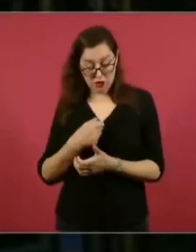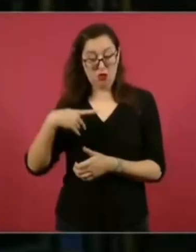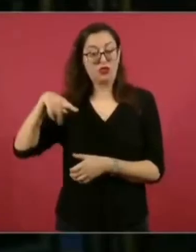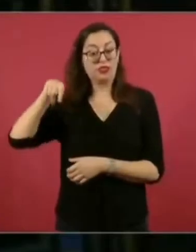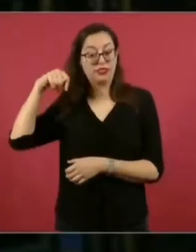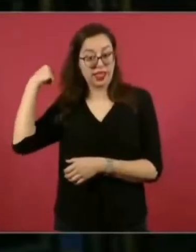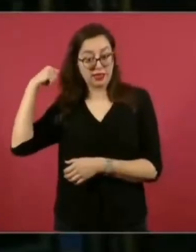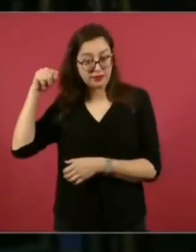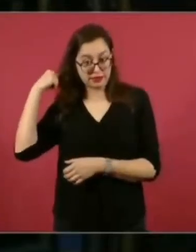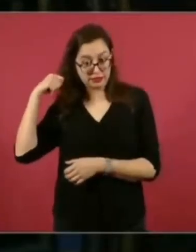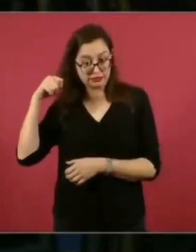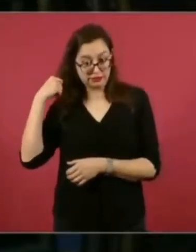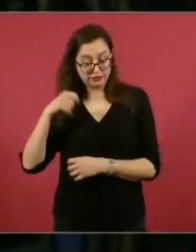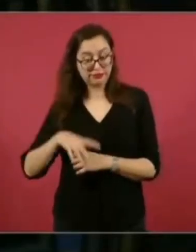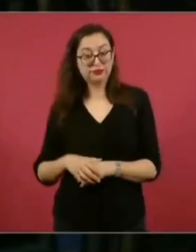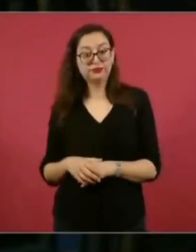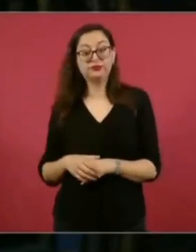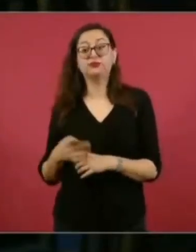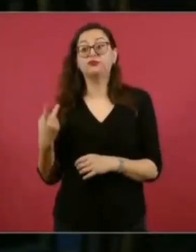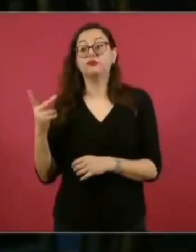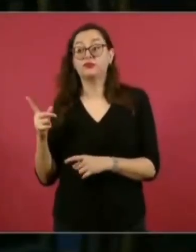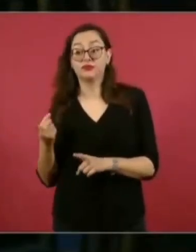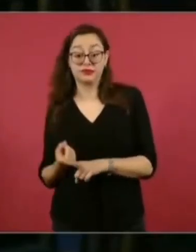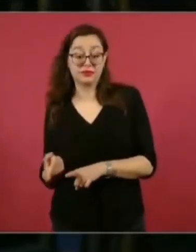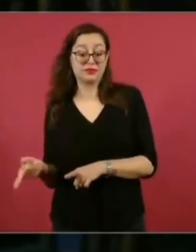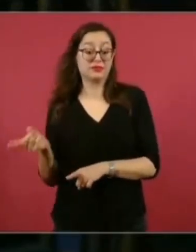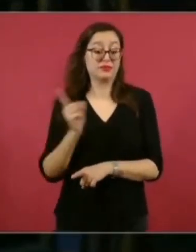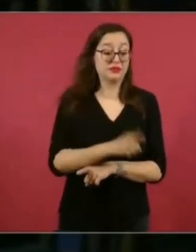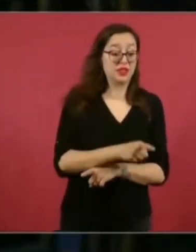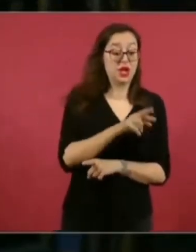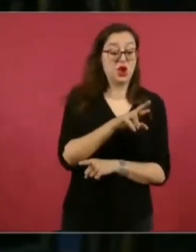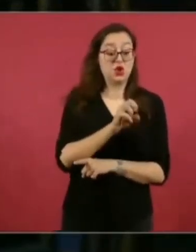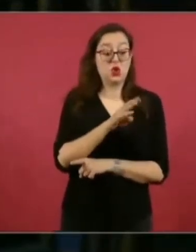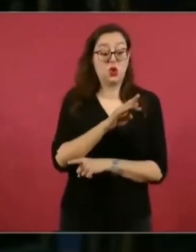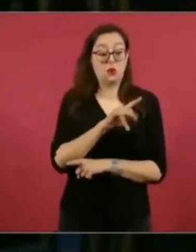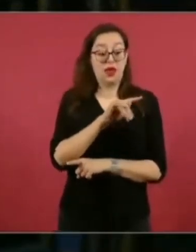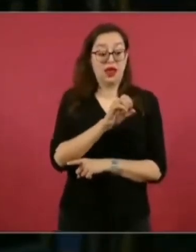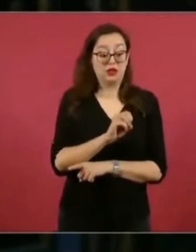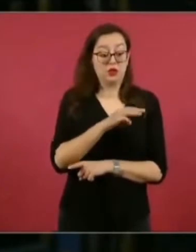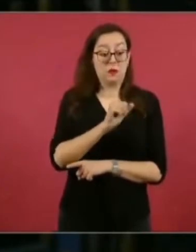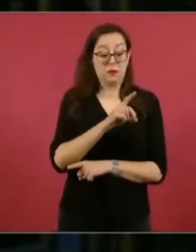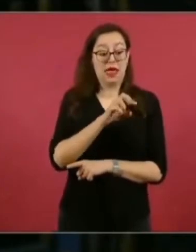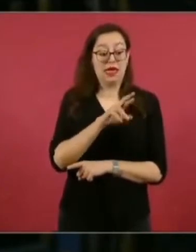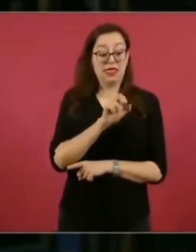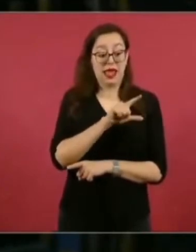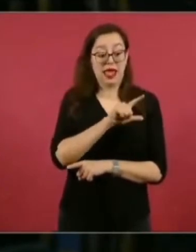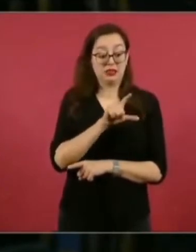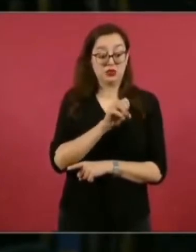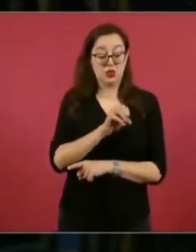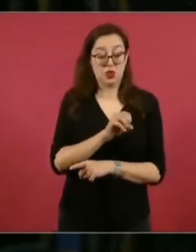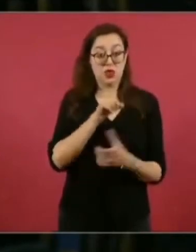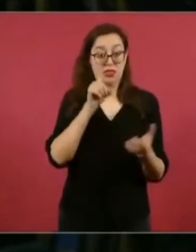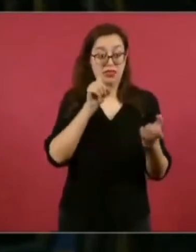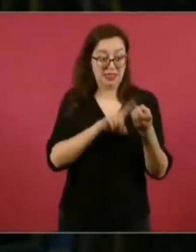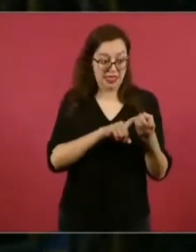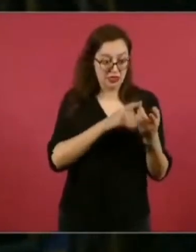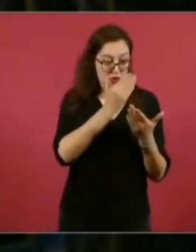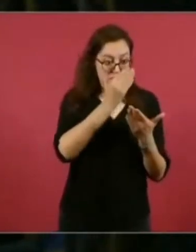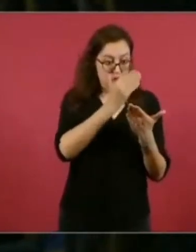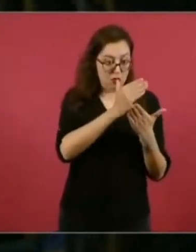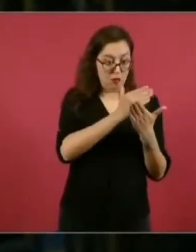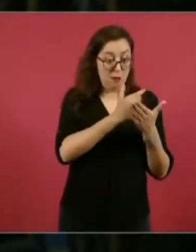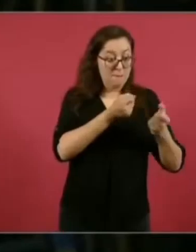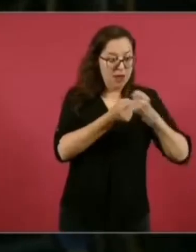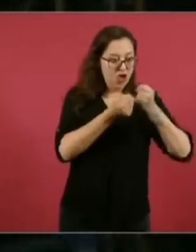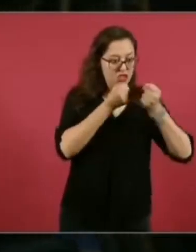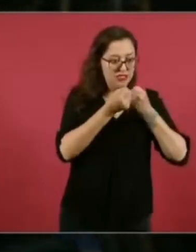los reporteros que cubrían para Roberto Madrazo Pintado esa gira y cómo lo golpeaban a usted y para quienes